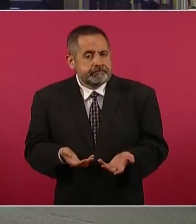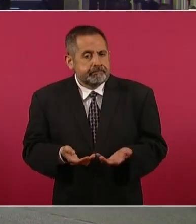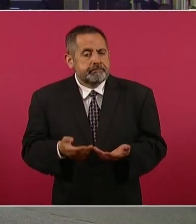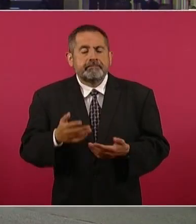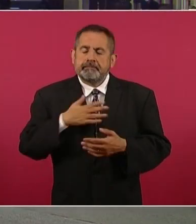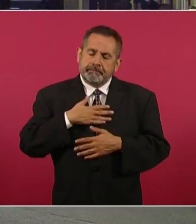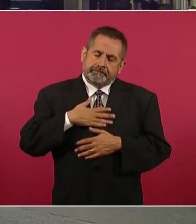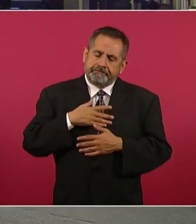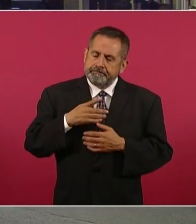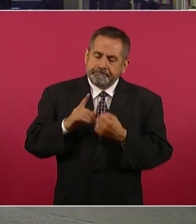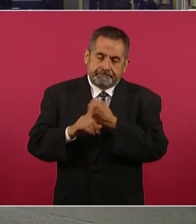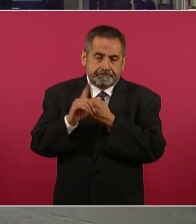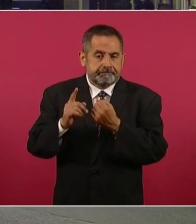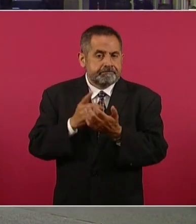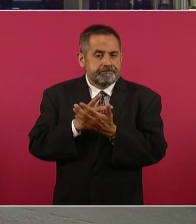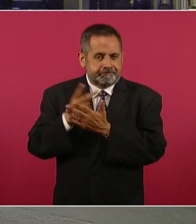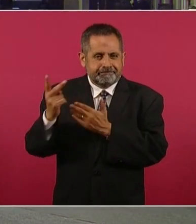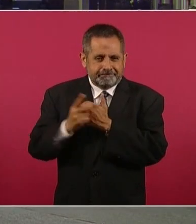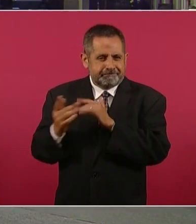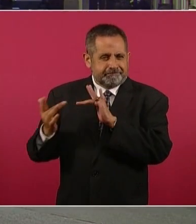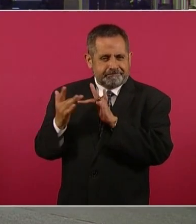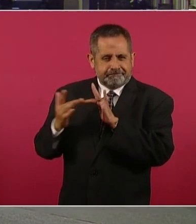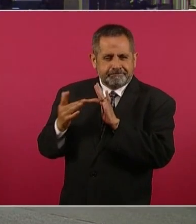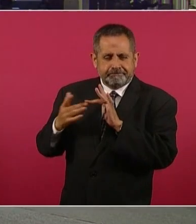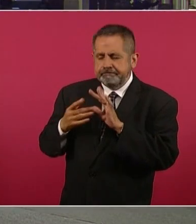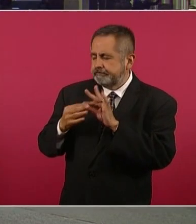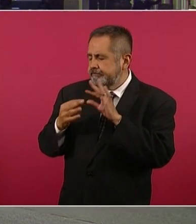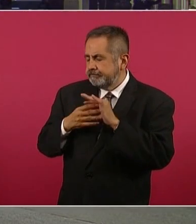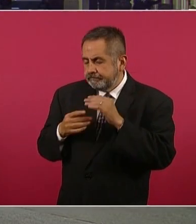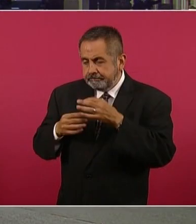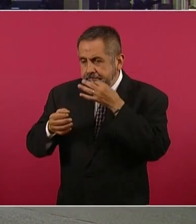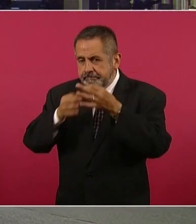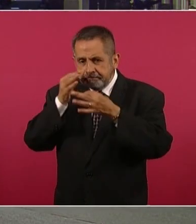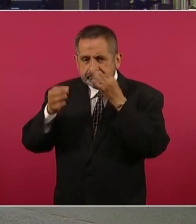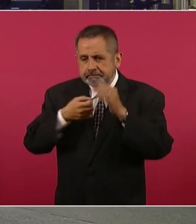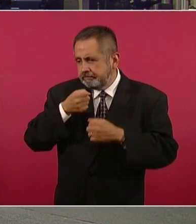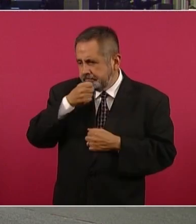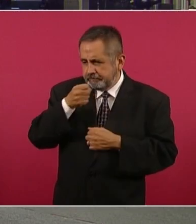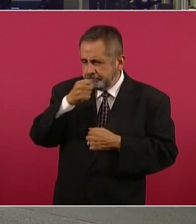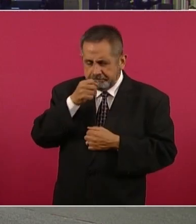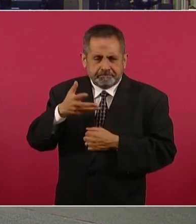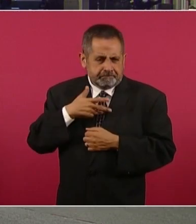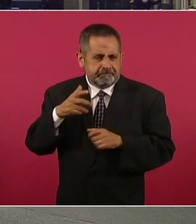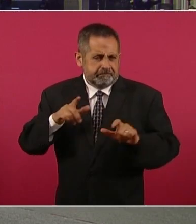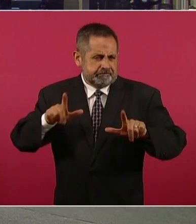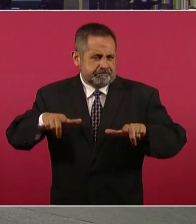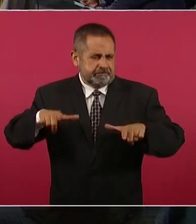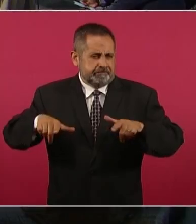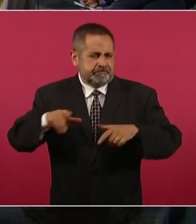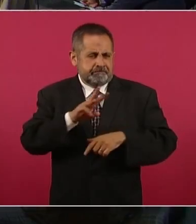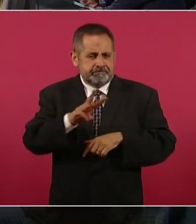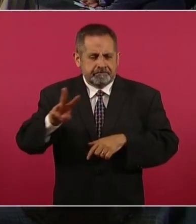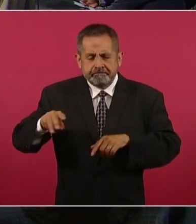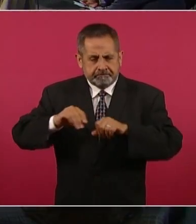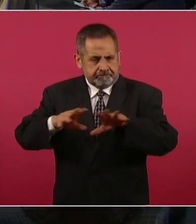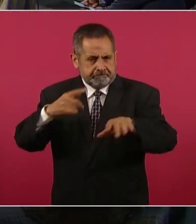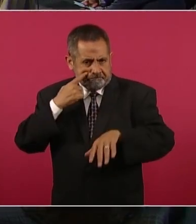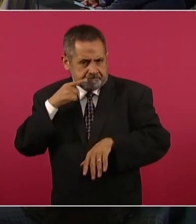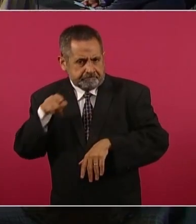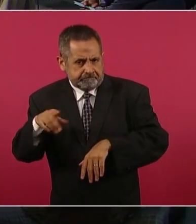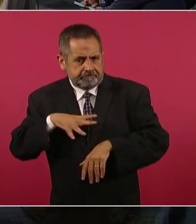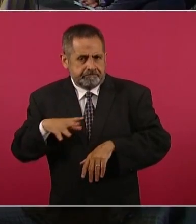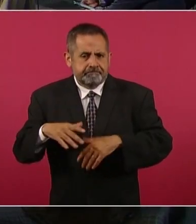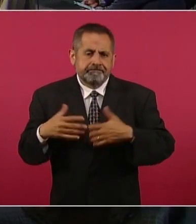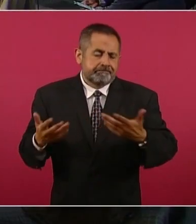nuestro programa nos han hablado, nos han reportado, y de hecho hemos sacado reportajes que están ahí en nuestra página, en las plataformas, y